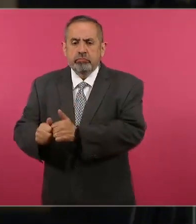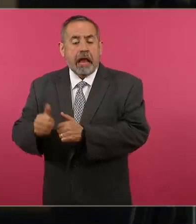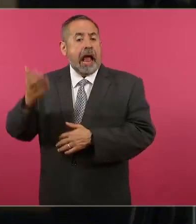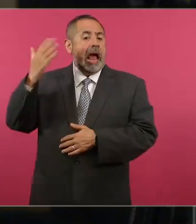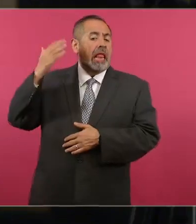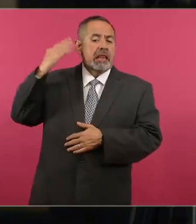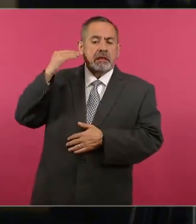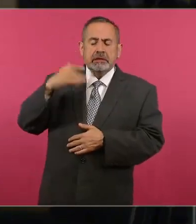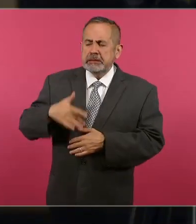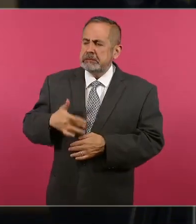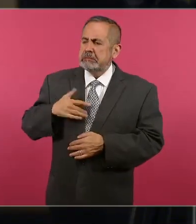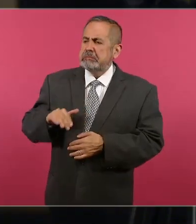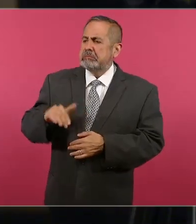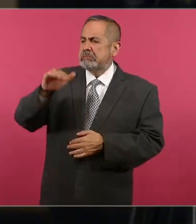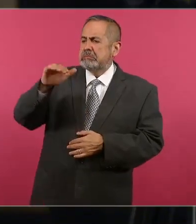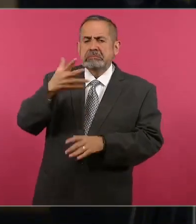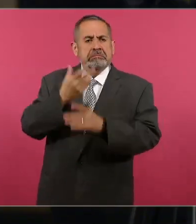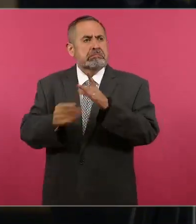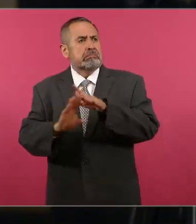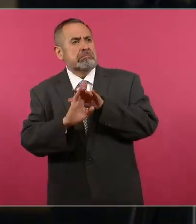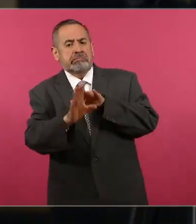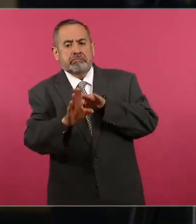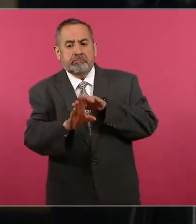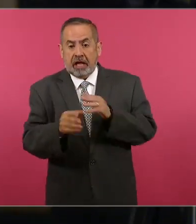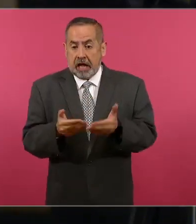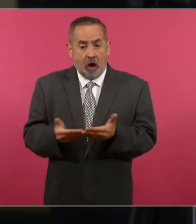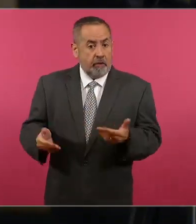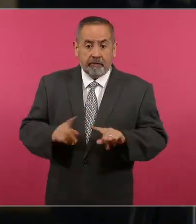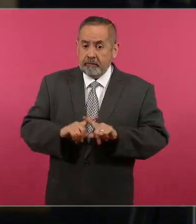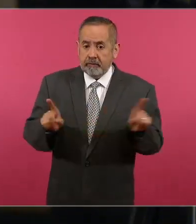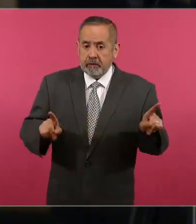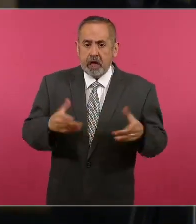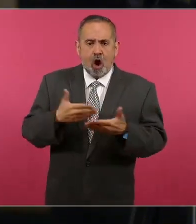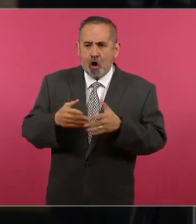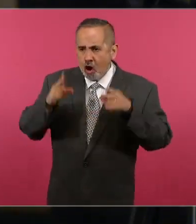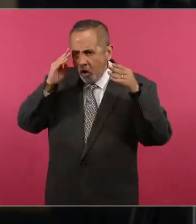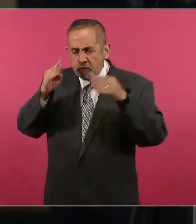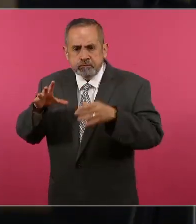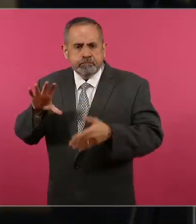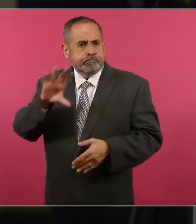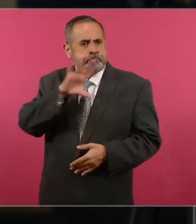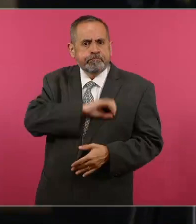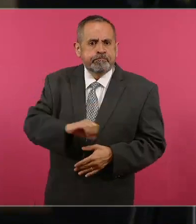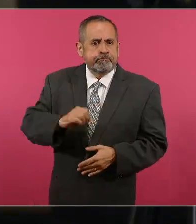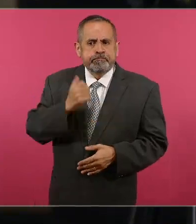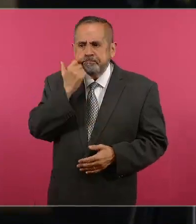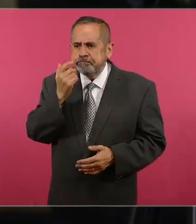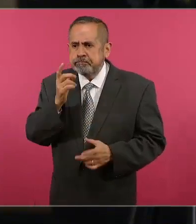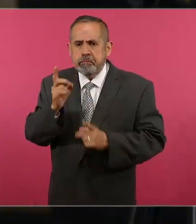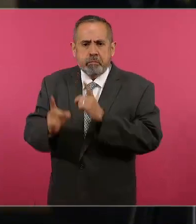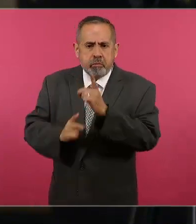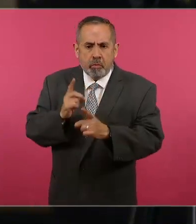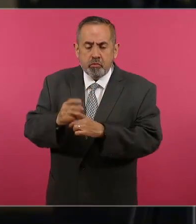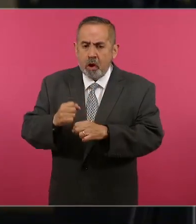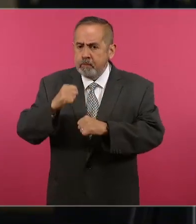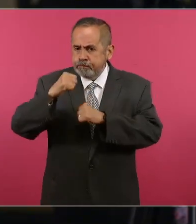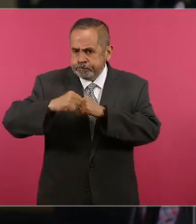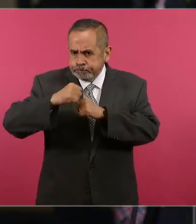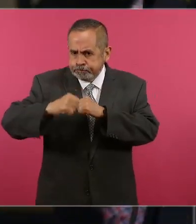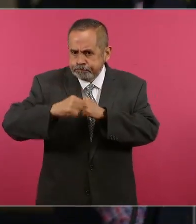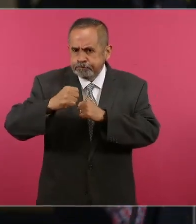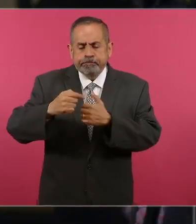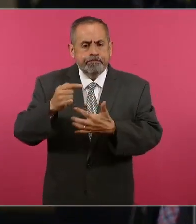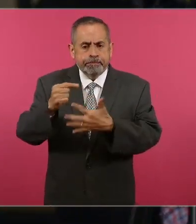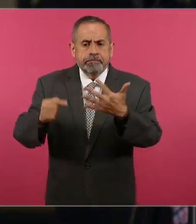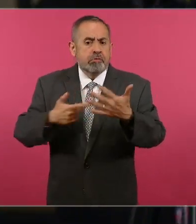nomás crecemos. No, ahora no. Y quieren es deporte, les gusta mucho el deporte, el box, todo eso.